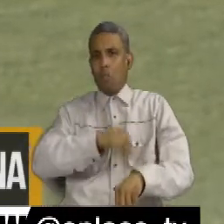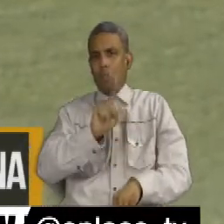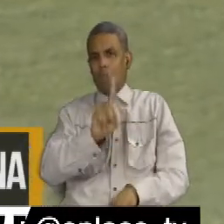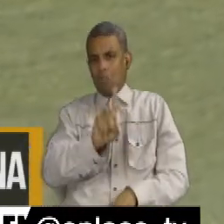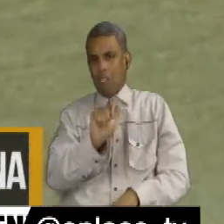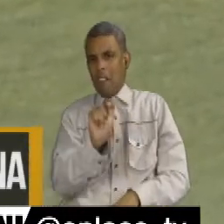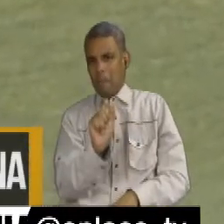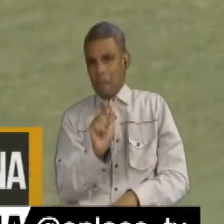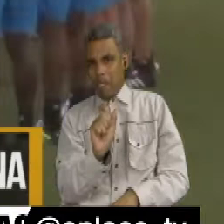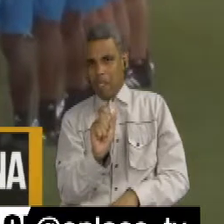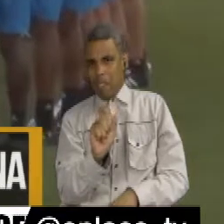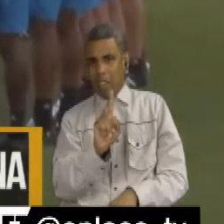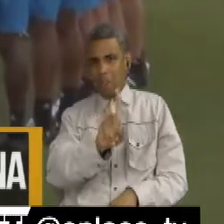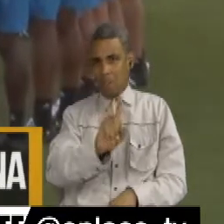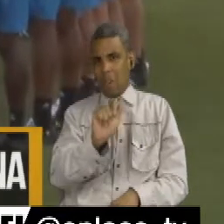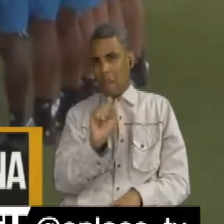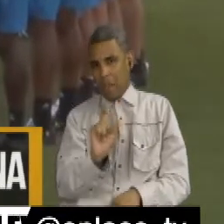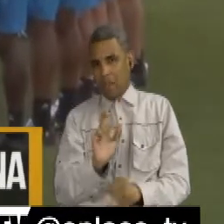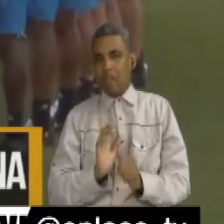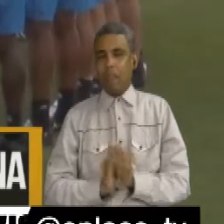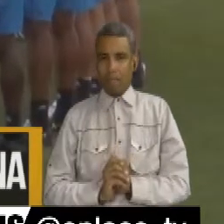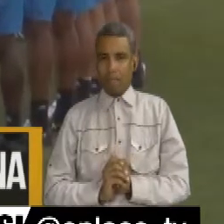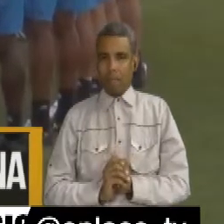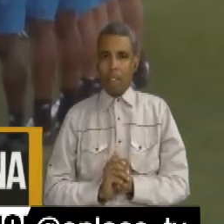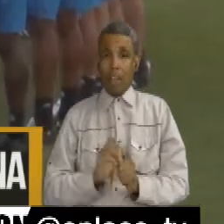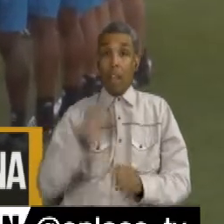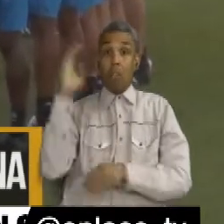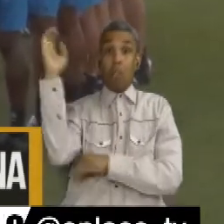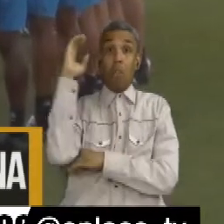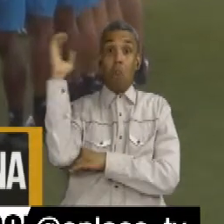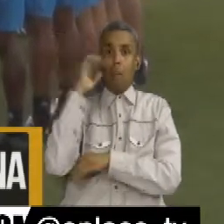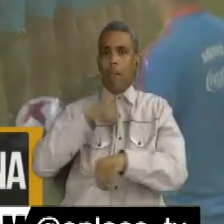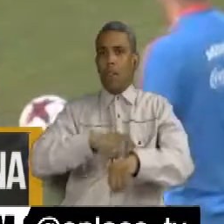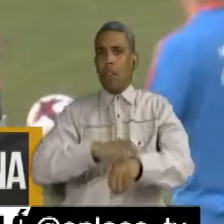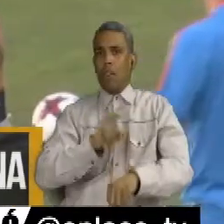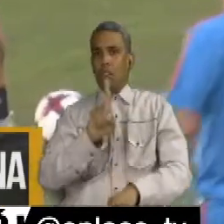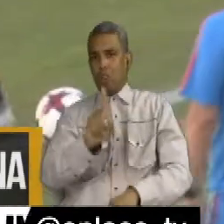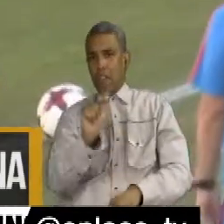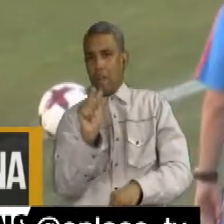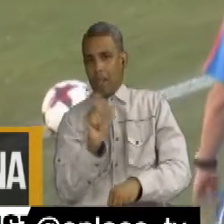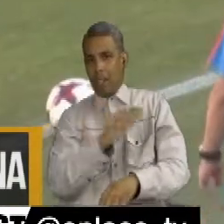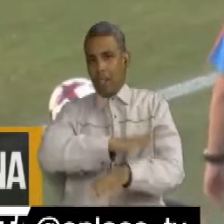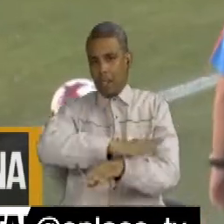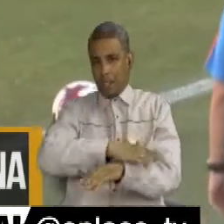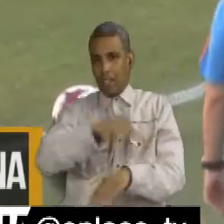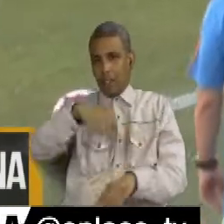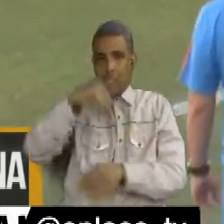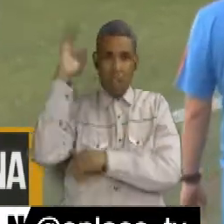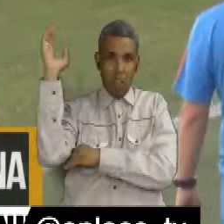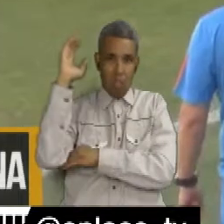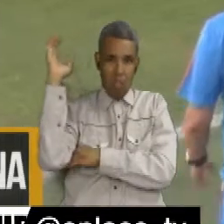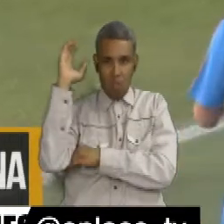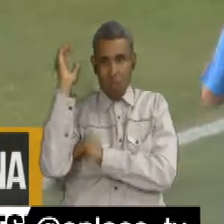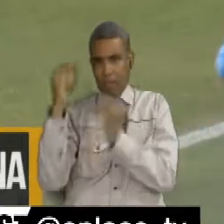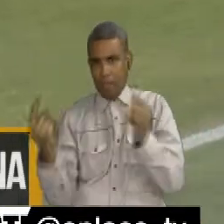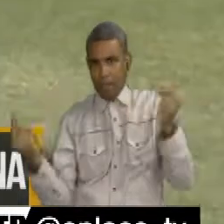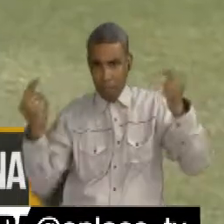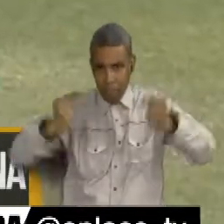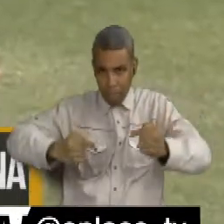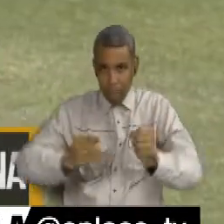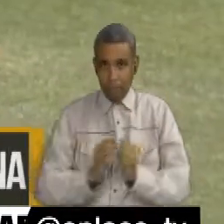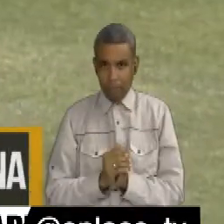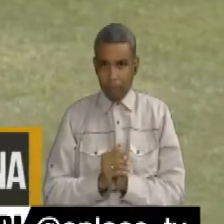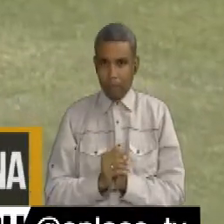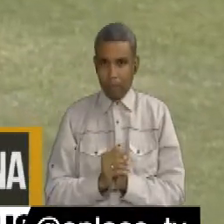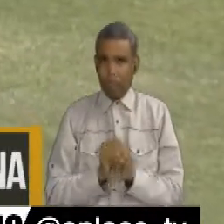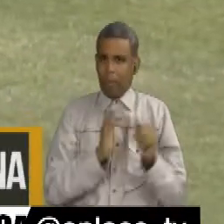país, 8:30 hora de España, 8:30 de la noche. Enlace Televisión, Enlace Noticias, Pelota Quieta y Pasión por el